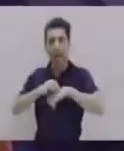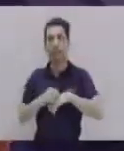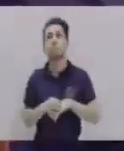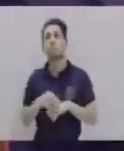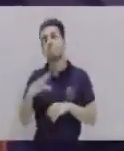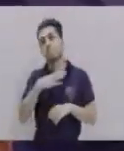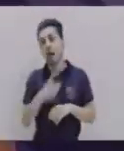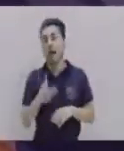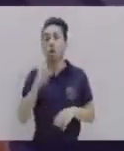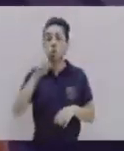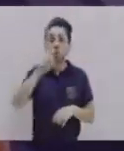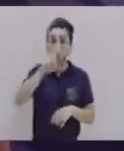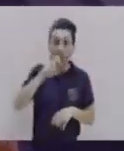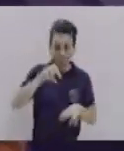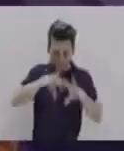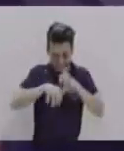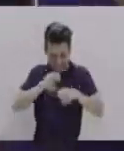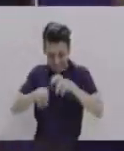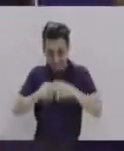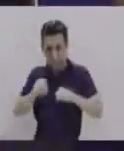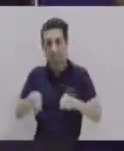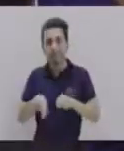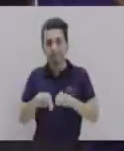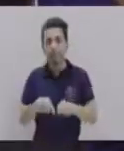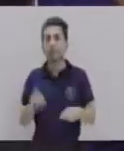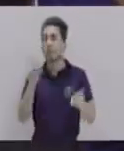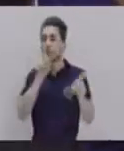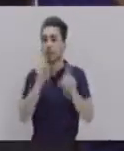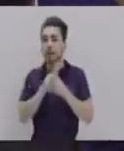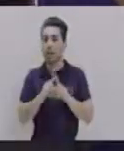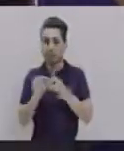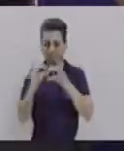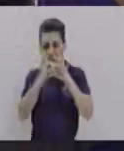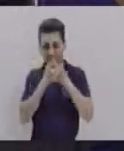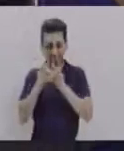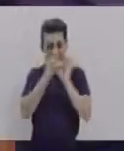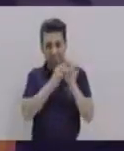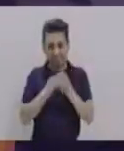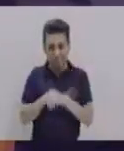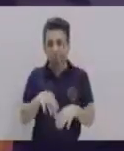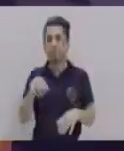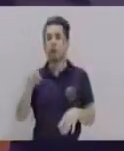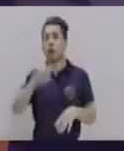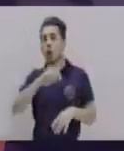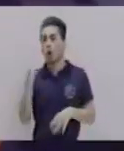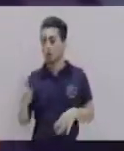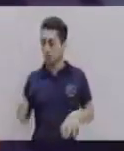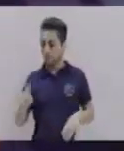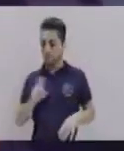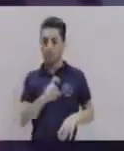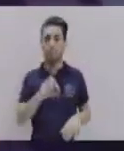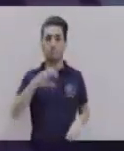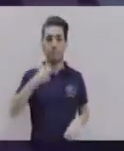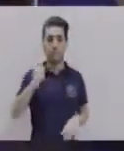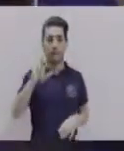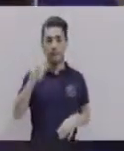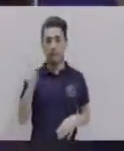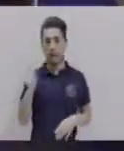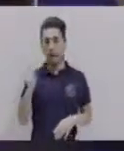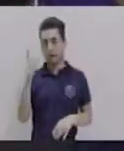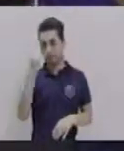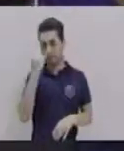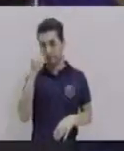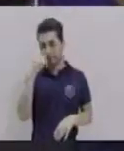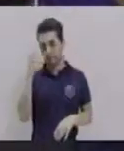tenemos los gusanos, las bacterias y los parásitos. Ellos están al final de nuestra cadena alimenticia,